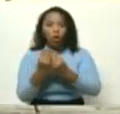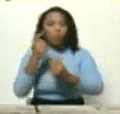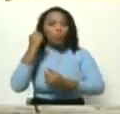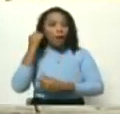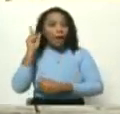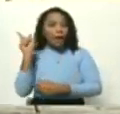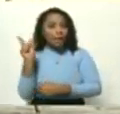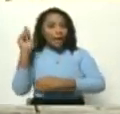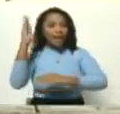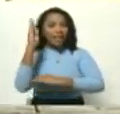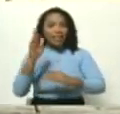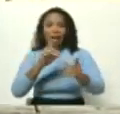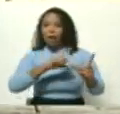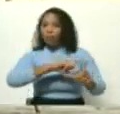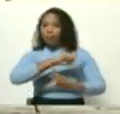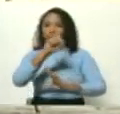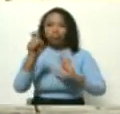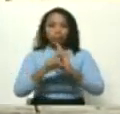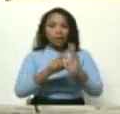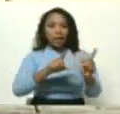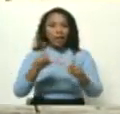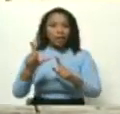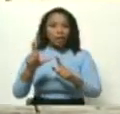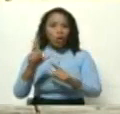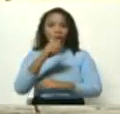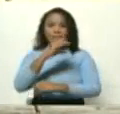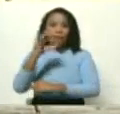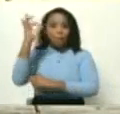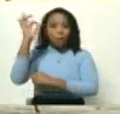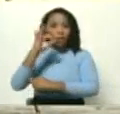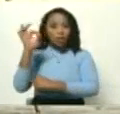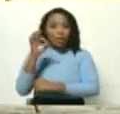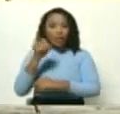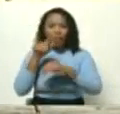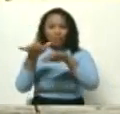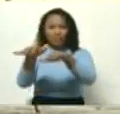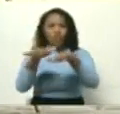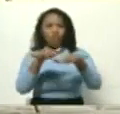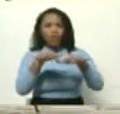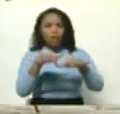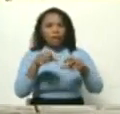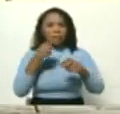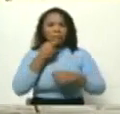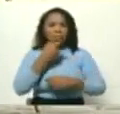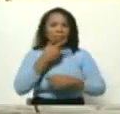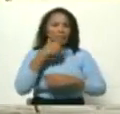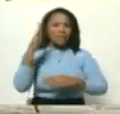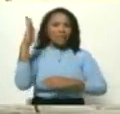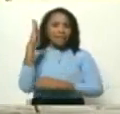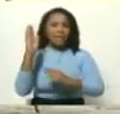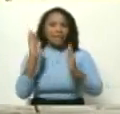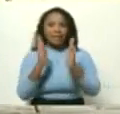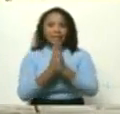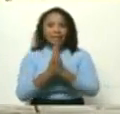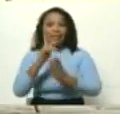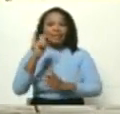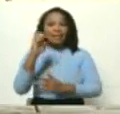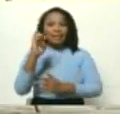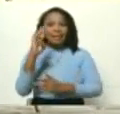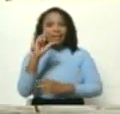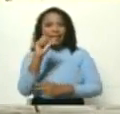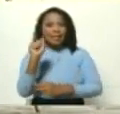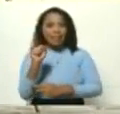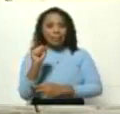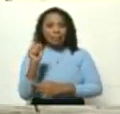iglesia recuperada al 100%. ¡Qué bella está la iglesia Santa Teresa para recibir